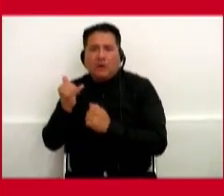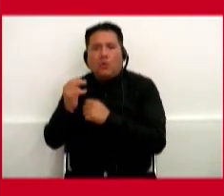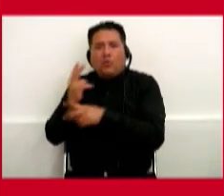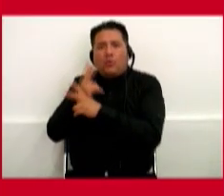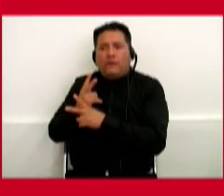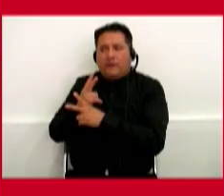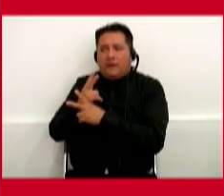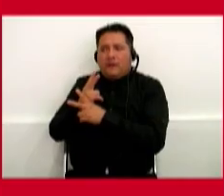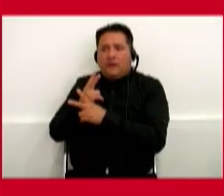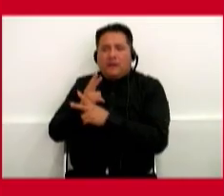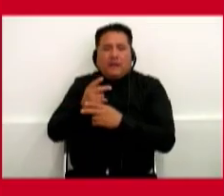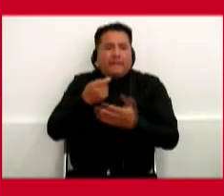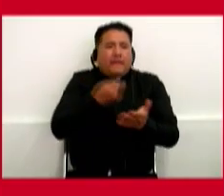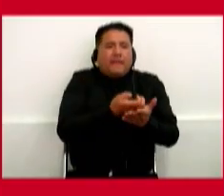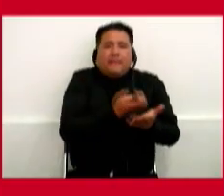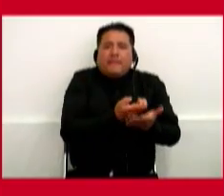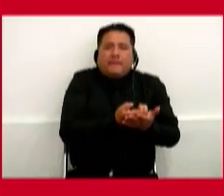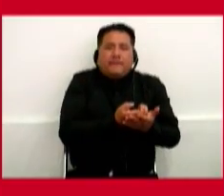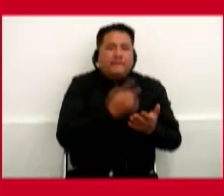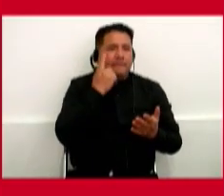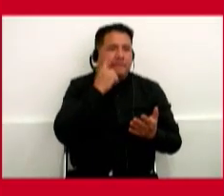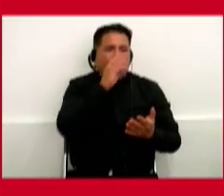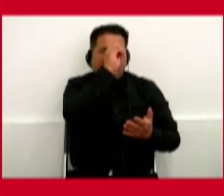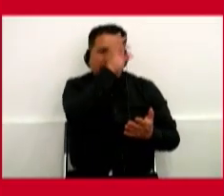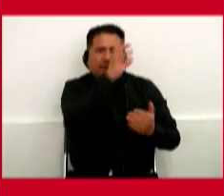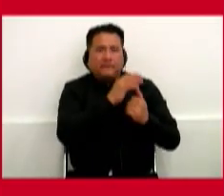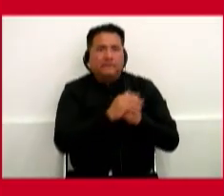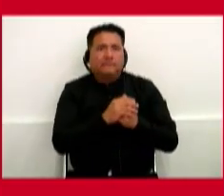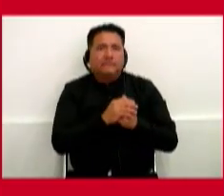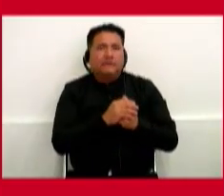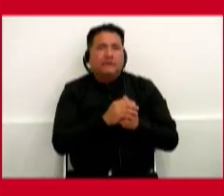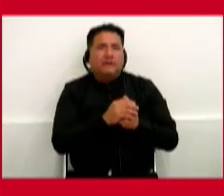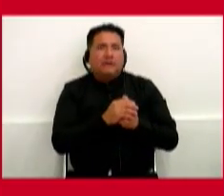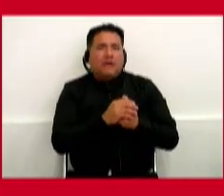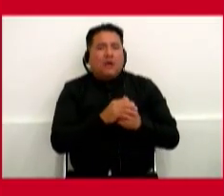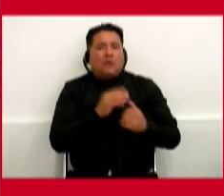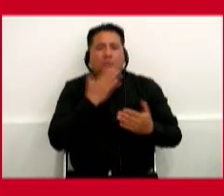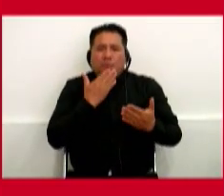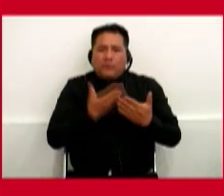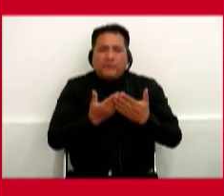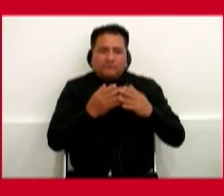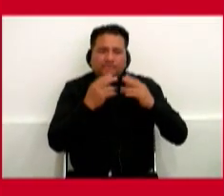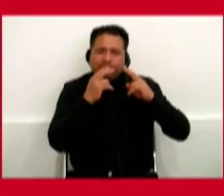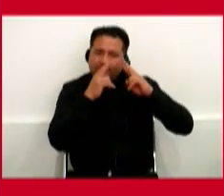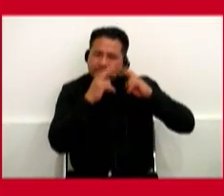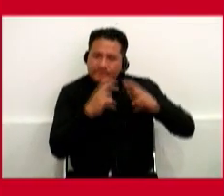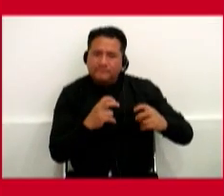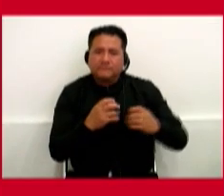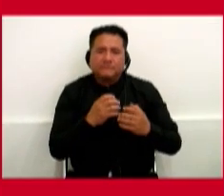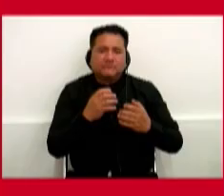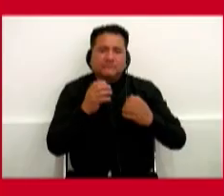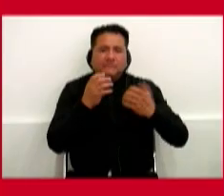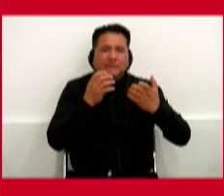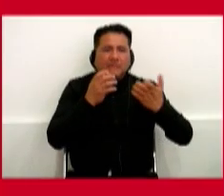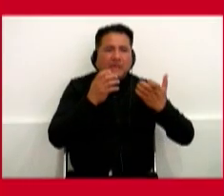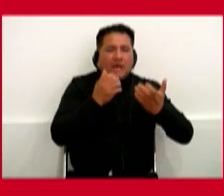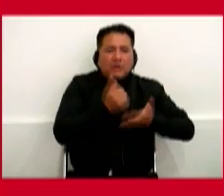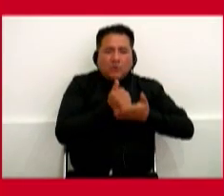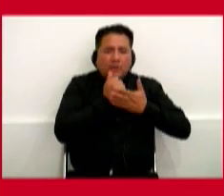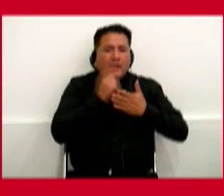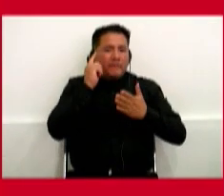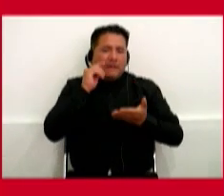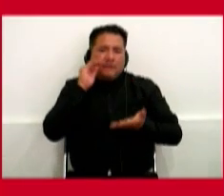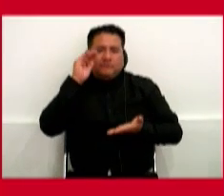rentabilidad del negocio minero, ¿no? Un buen análisis, un buen diseño de estos taludes nos ayuda a minimizar el riesgo